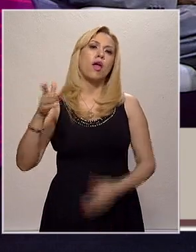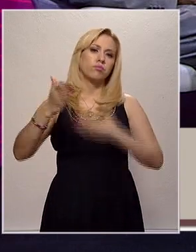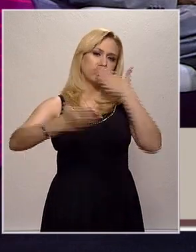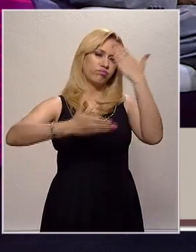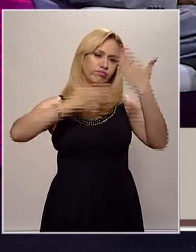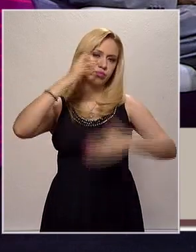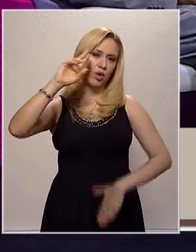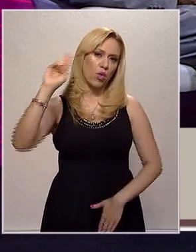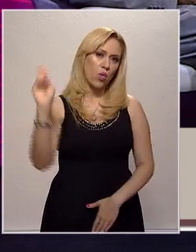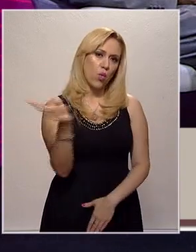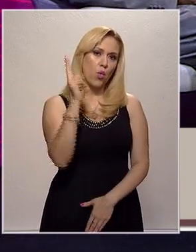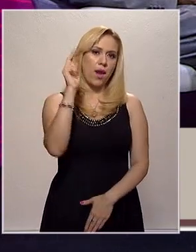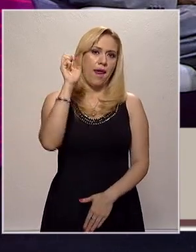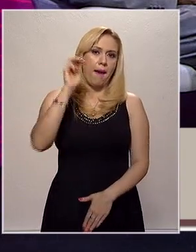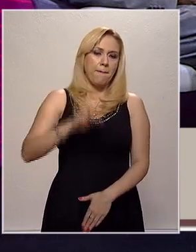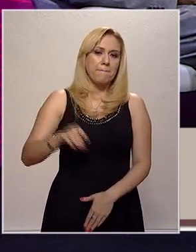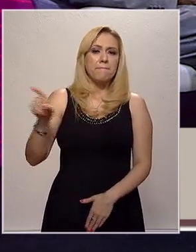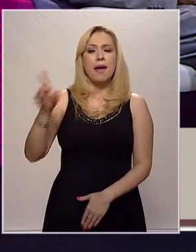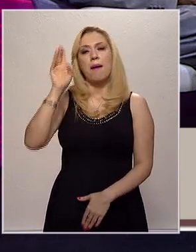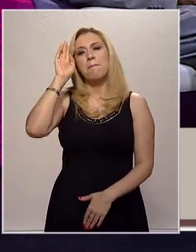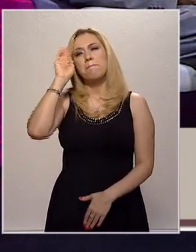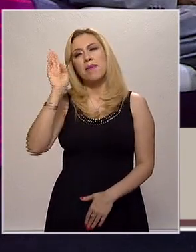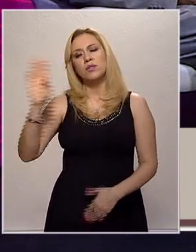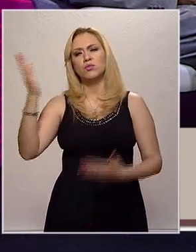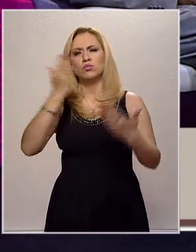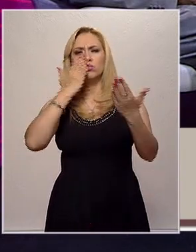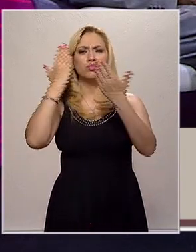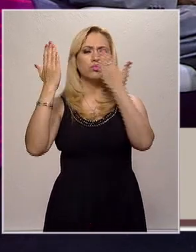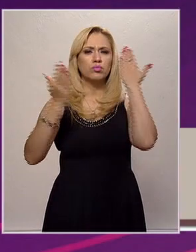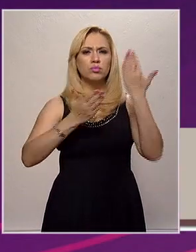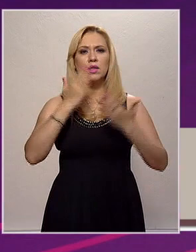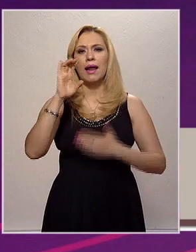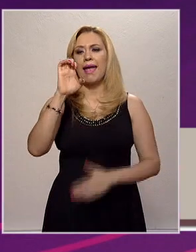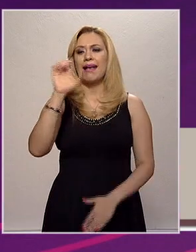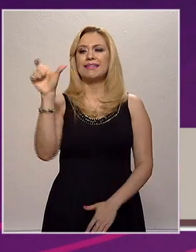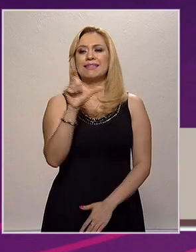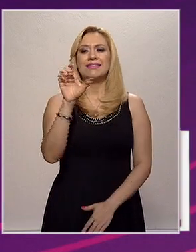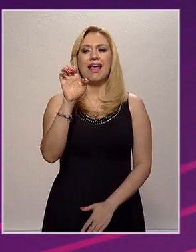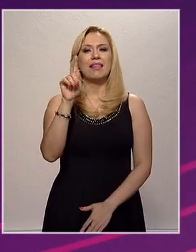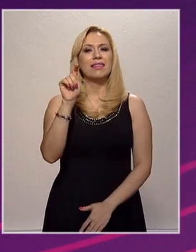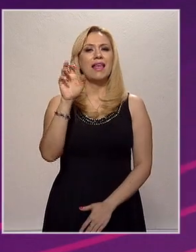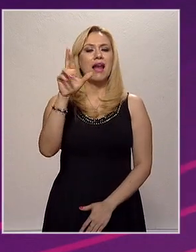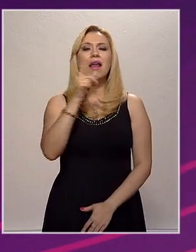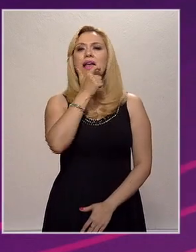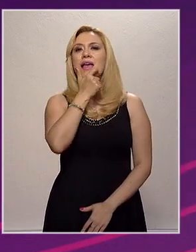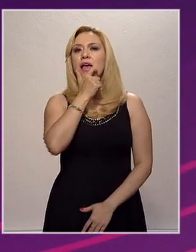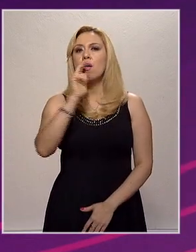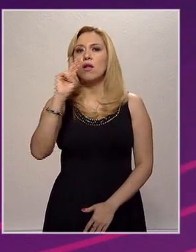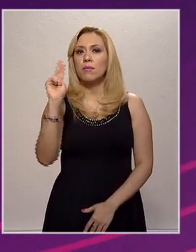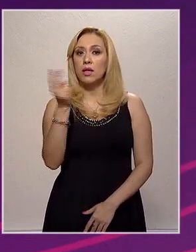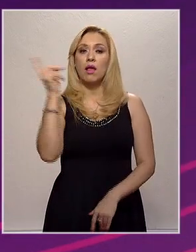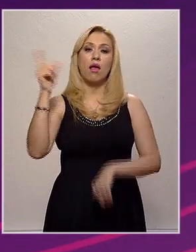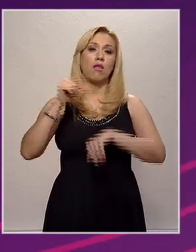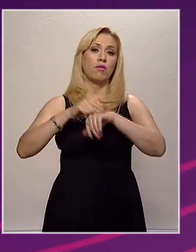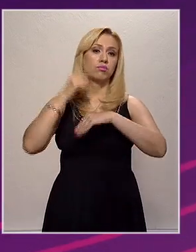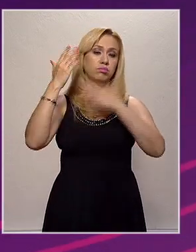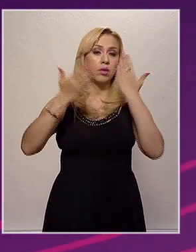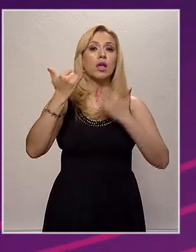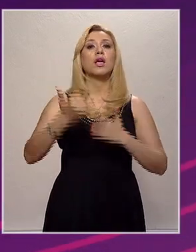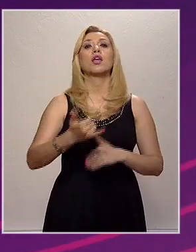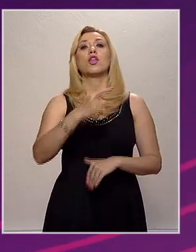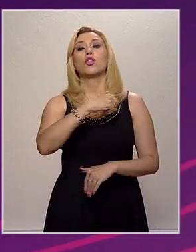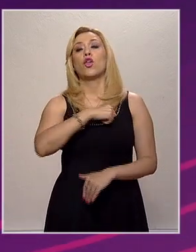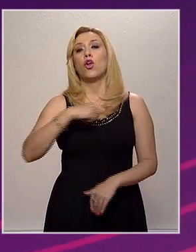UNAM, maestro en estudios de población por la Universidad de Exeter, Inglaterra, y doctor en sociología médica por la Universidad de Toronto,